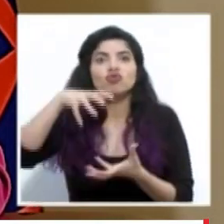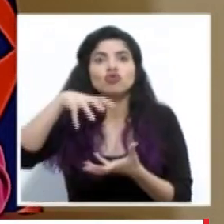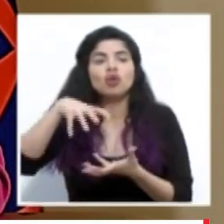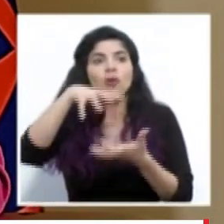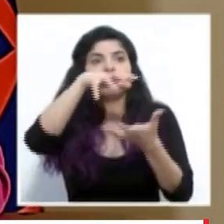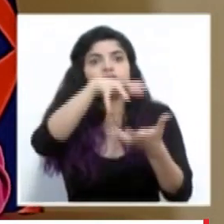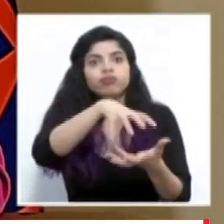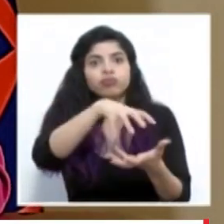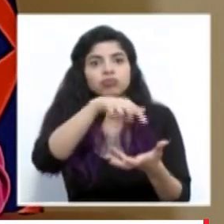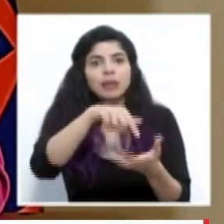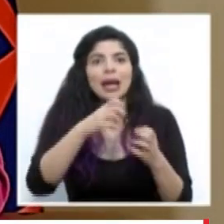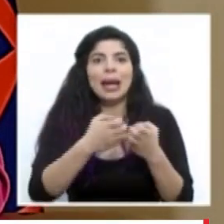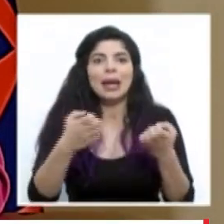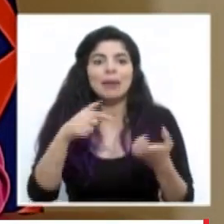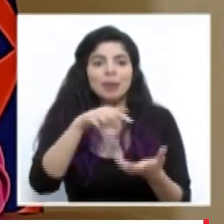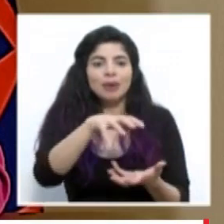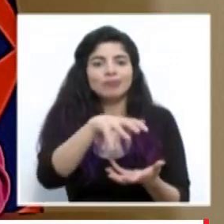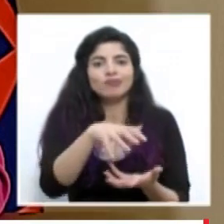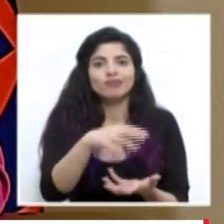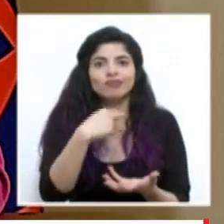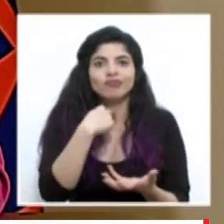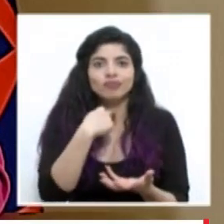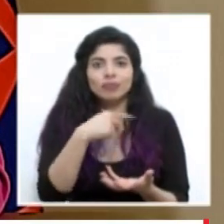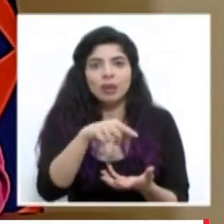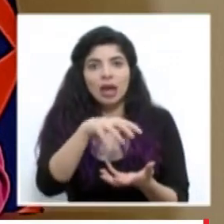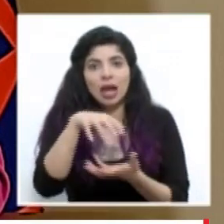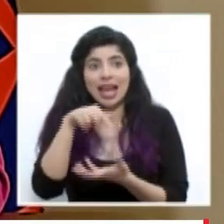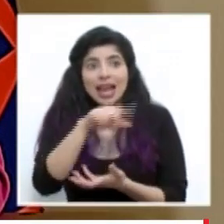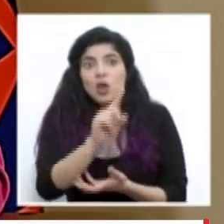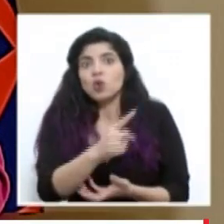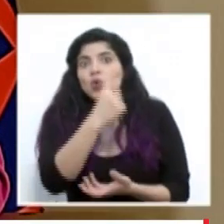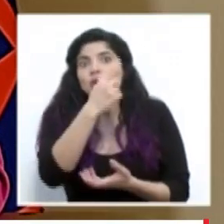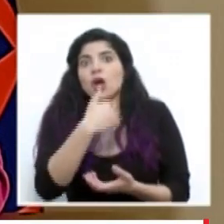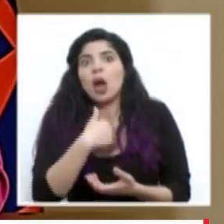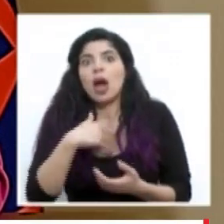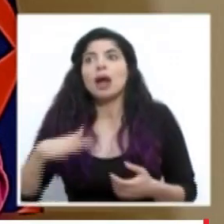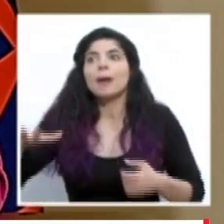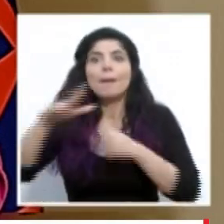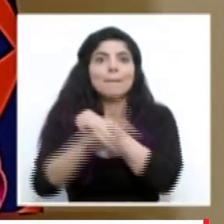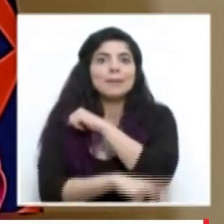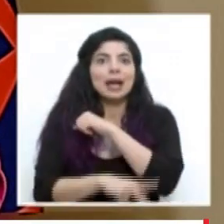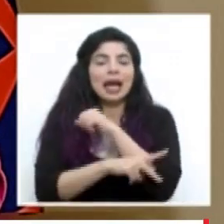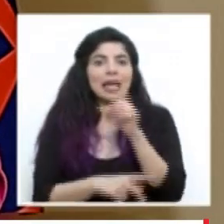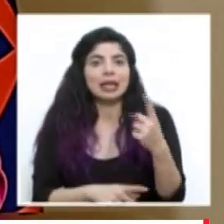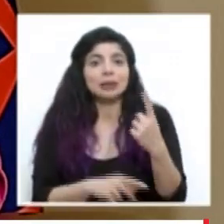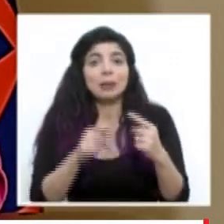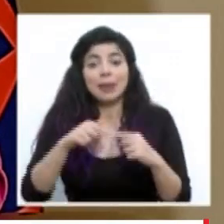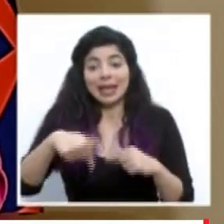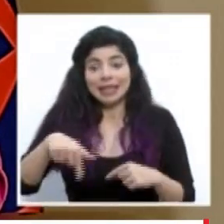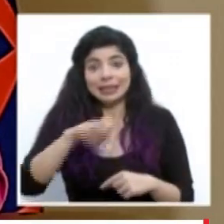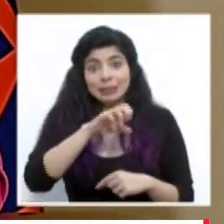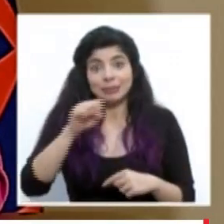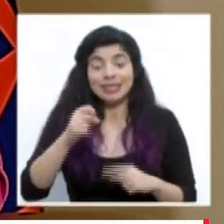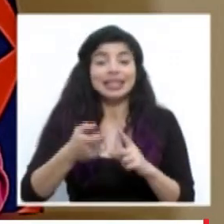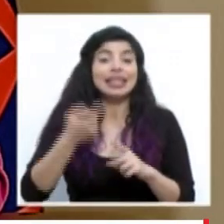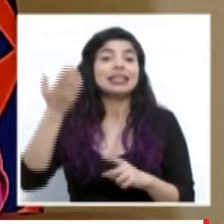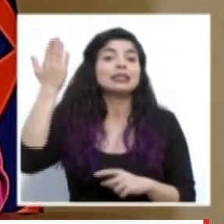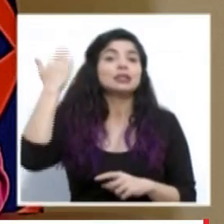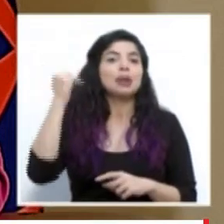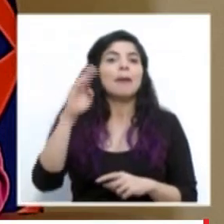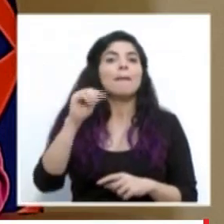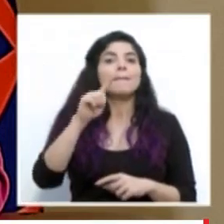la capacidad que tiene este equipo, es el único que tenemos en el país en este momento, pero ya este mes, desde el mes de